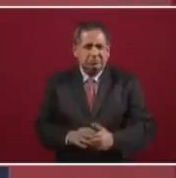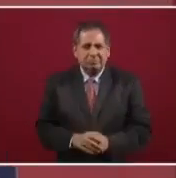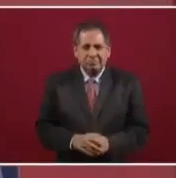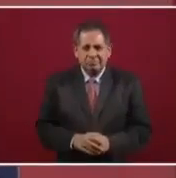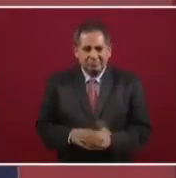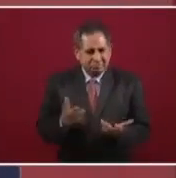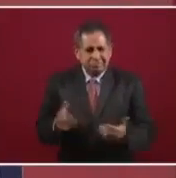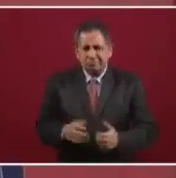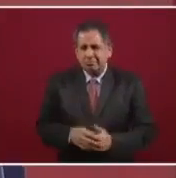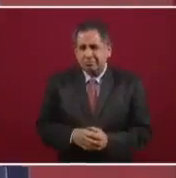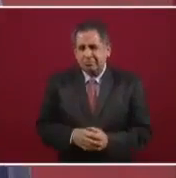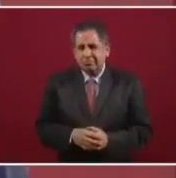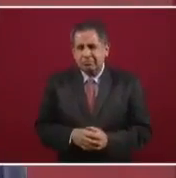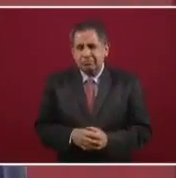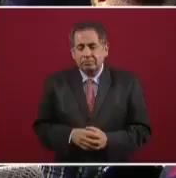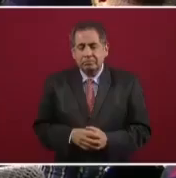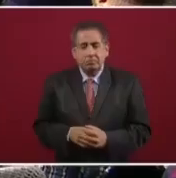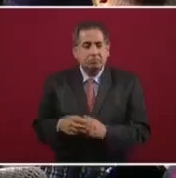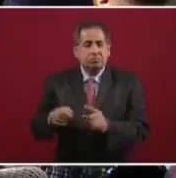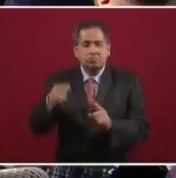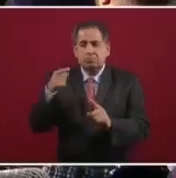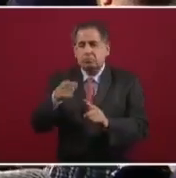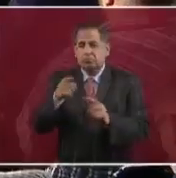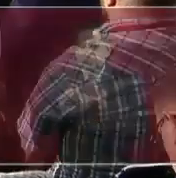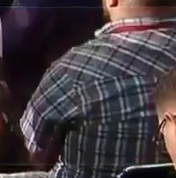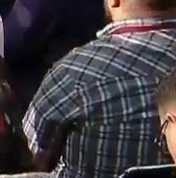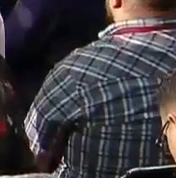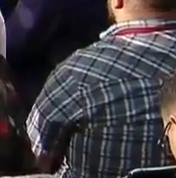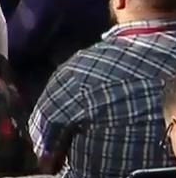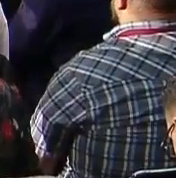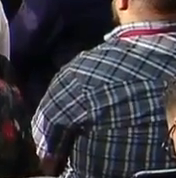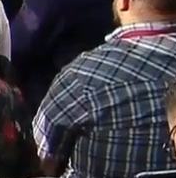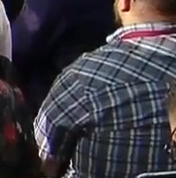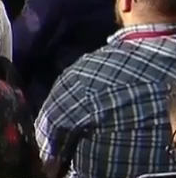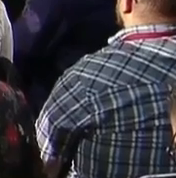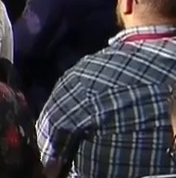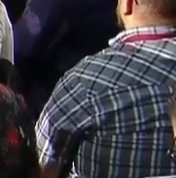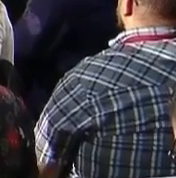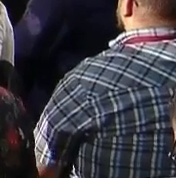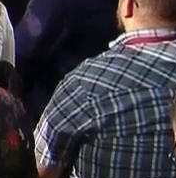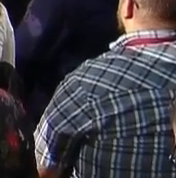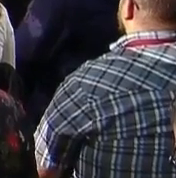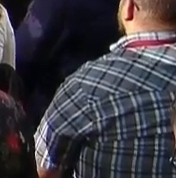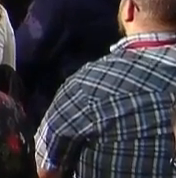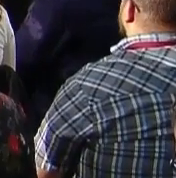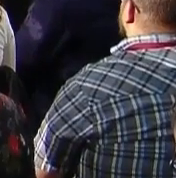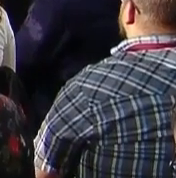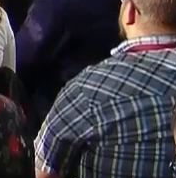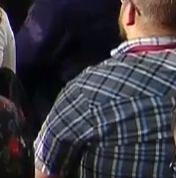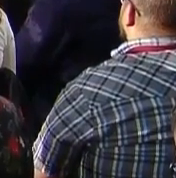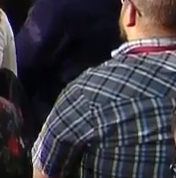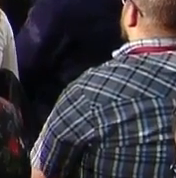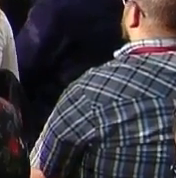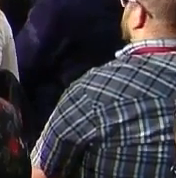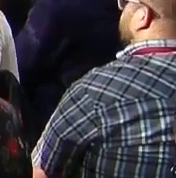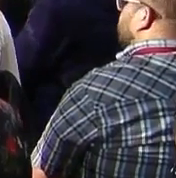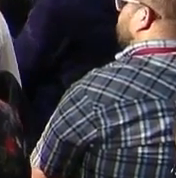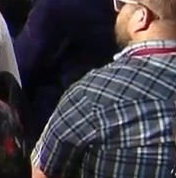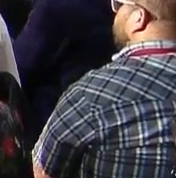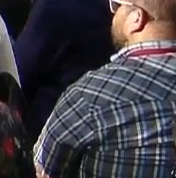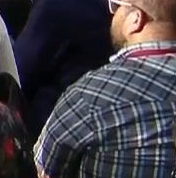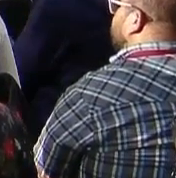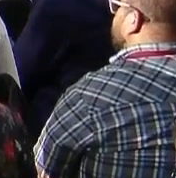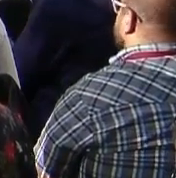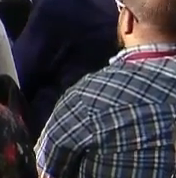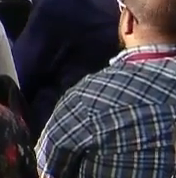O sea, el principal, 1 billón intereses desde que se